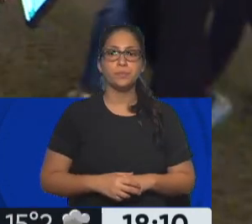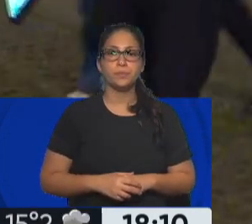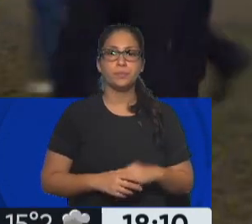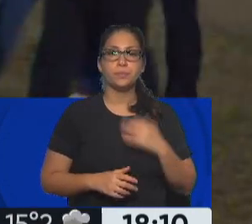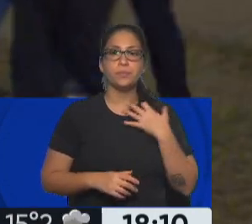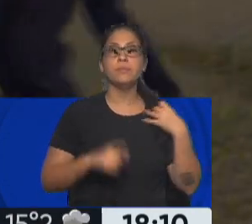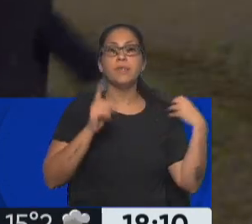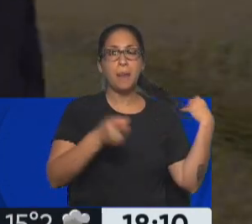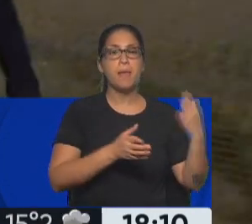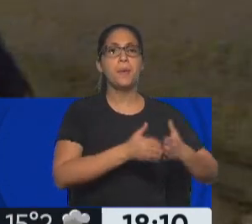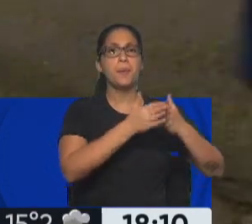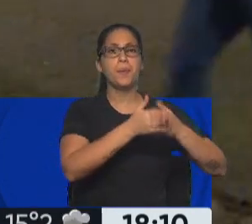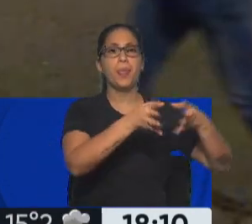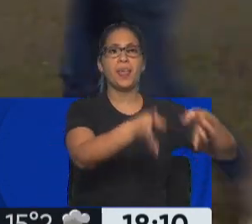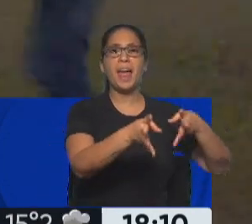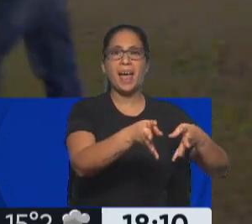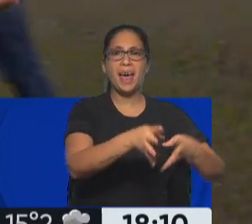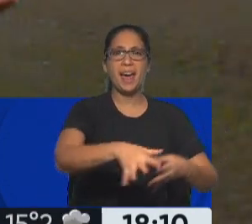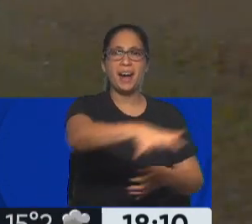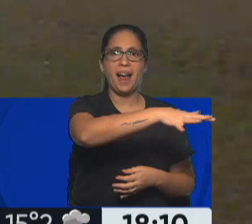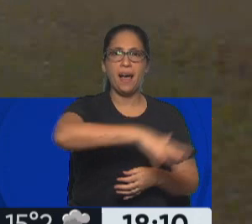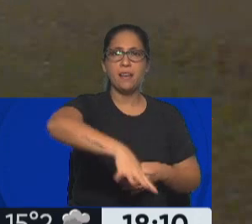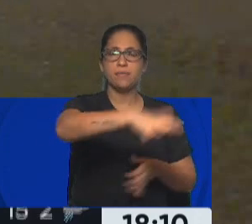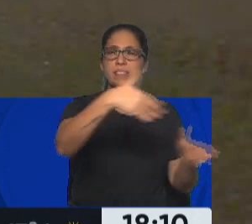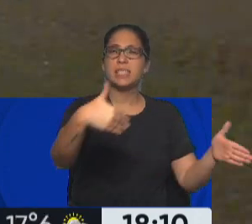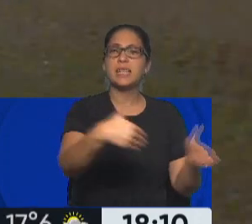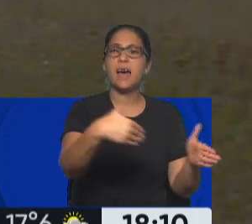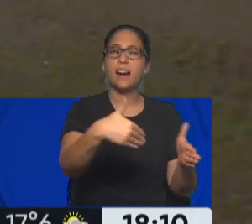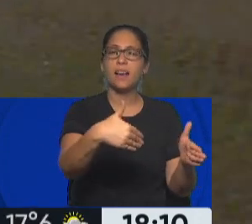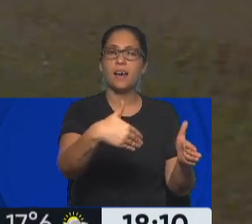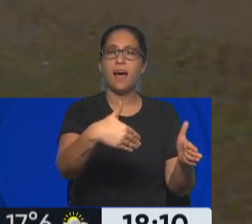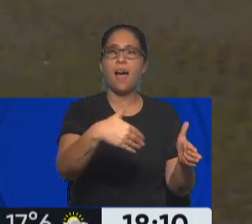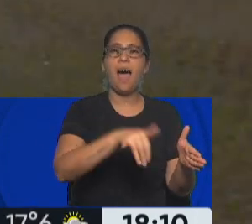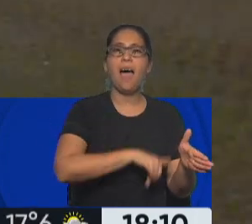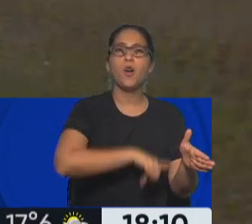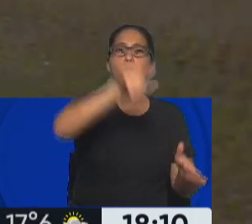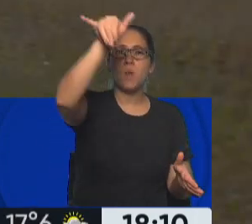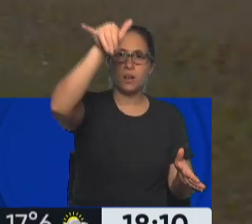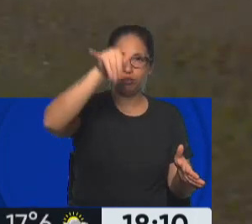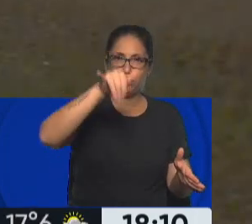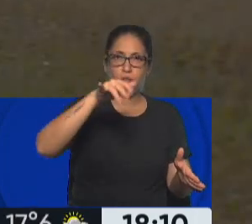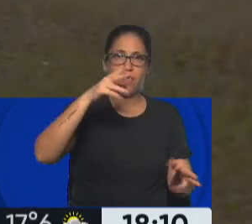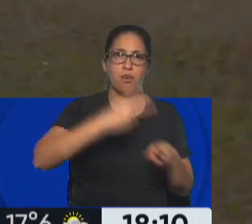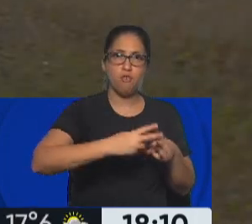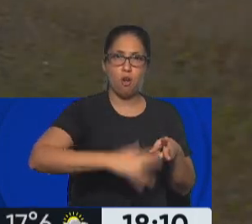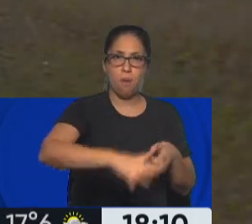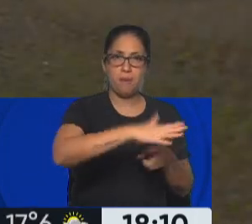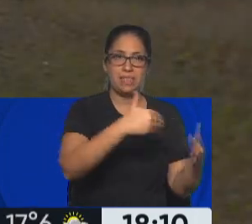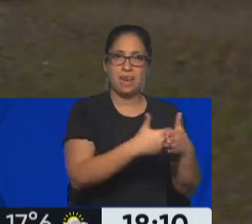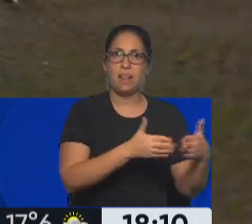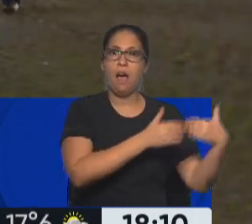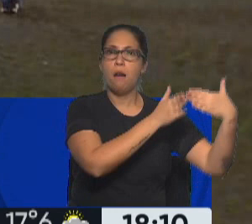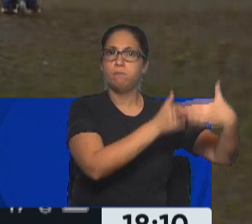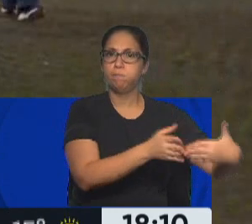Un buque de guerra en la zona cercana al aeropuerto internacional de Roma, en